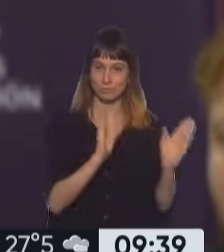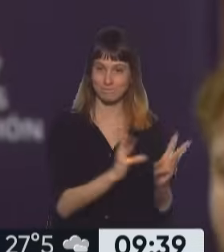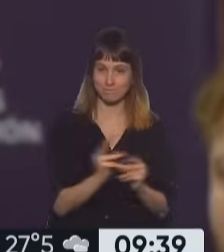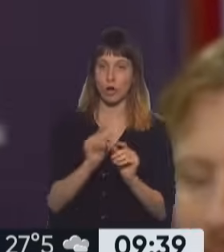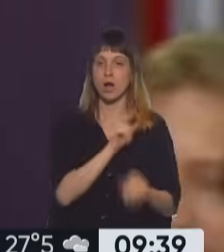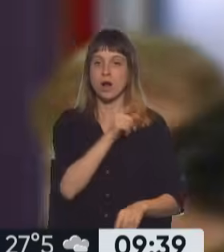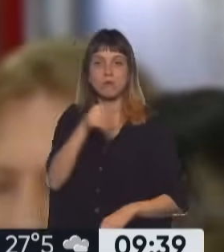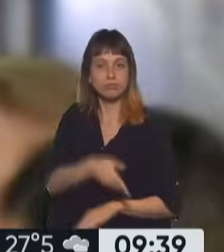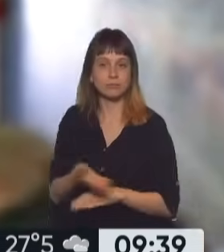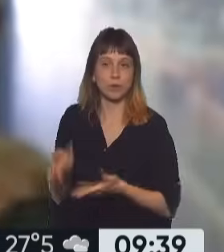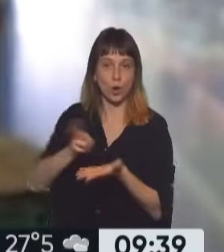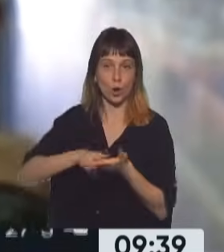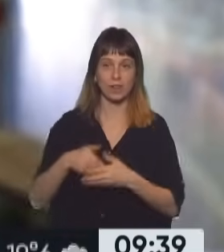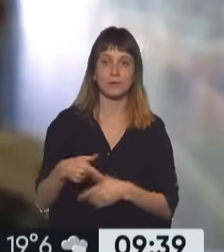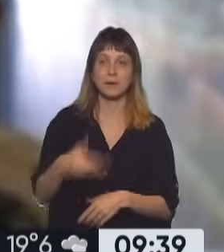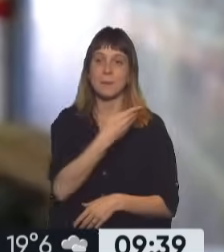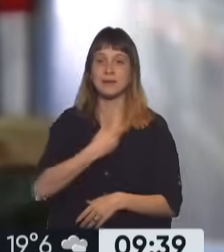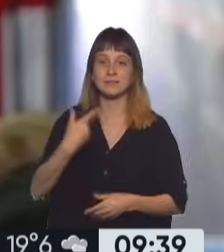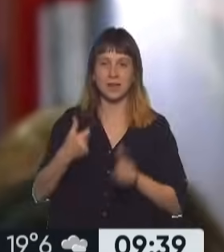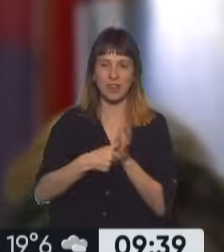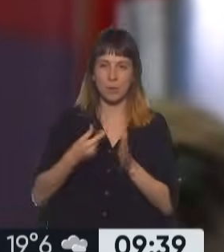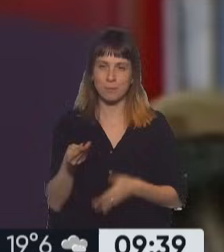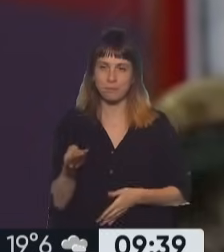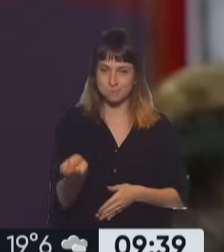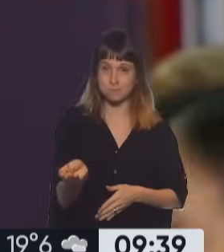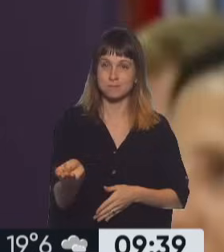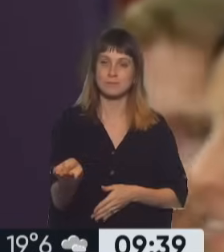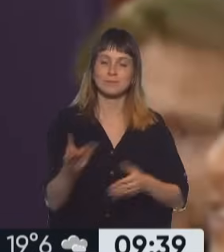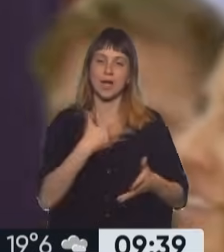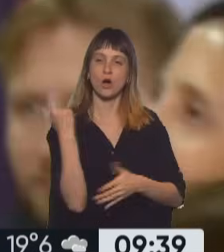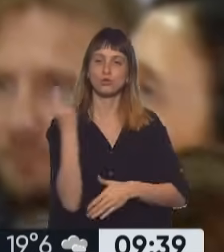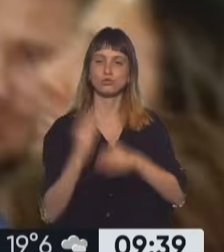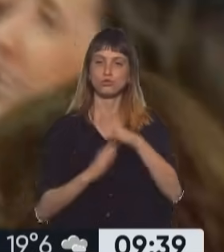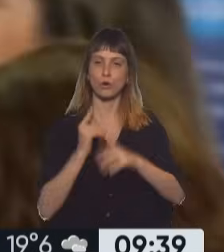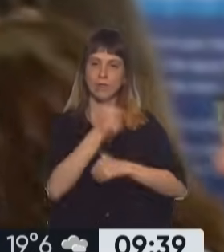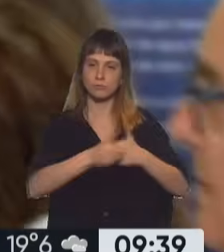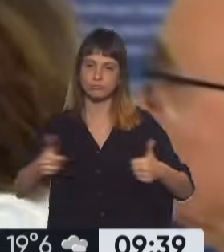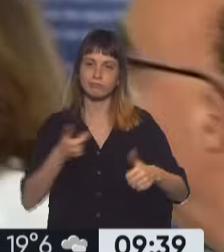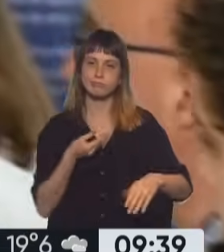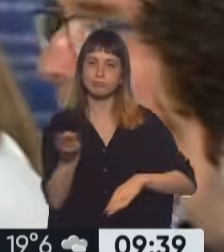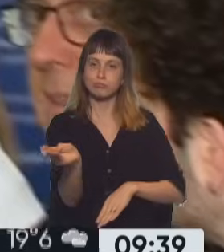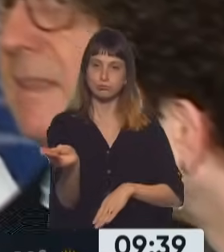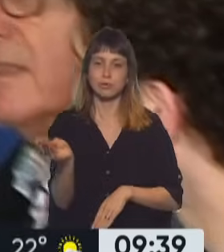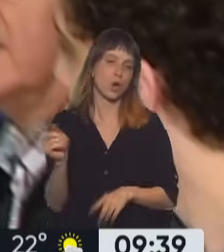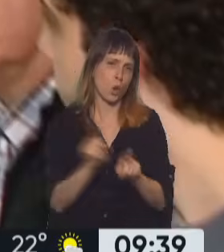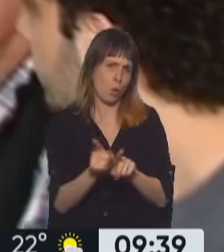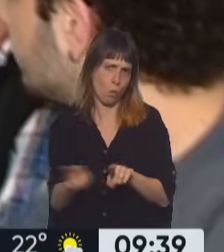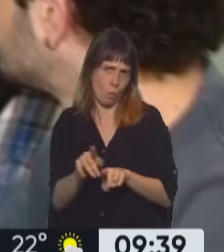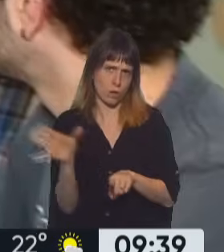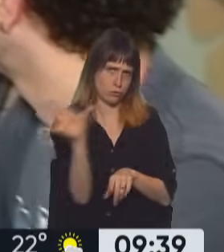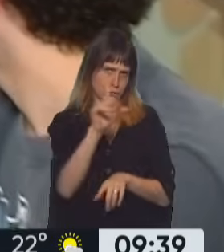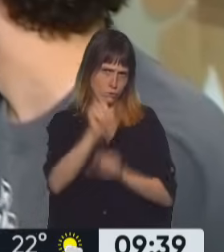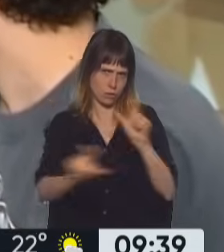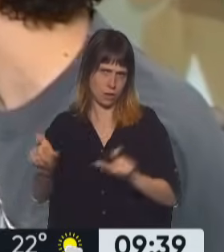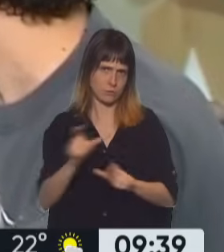momento en el que el presidente da su documento a las autoridades de mesa, el habitual trámite que todos y todas cumplimos a la hora de